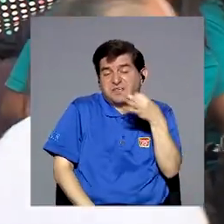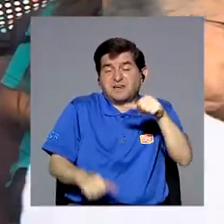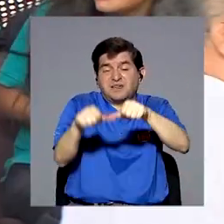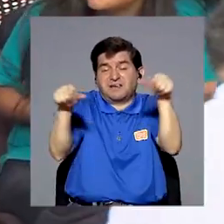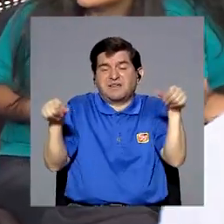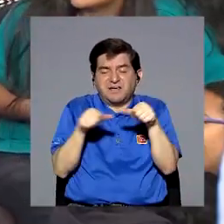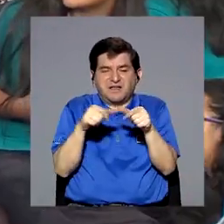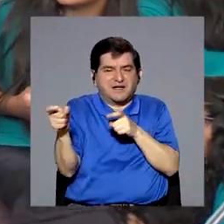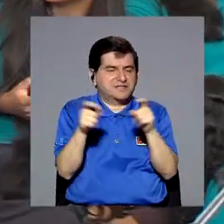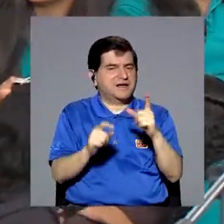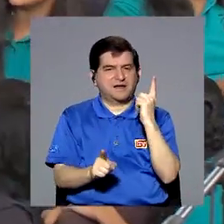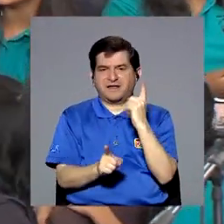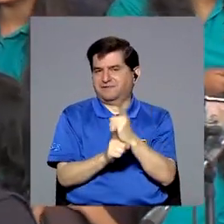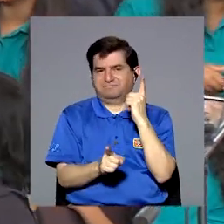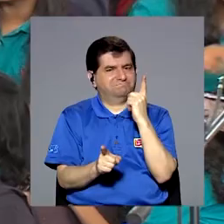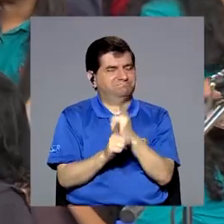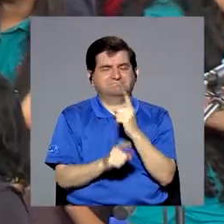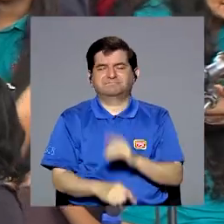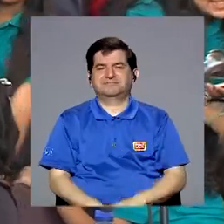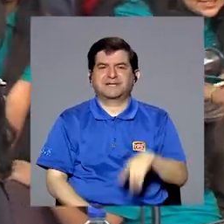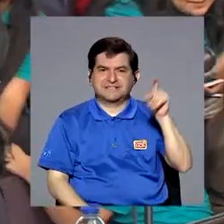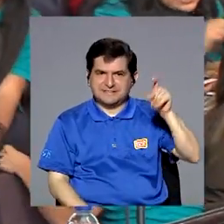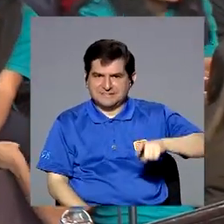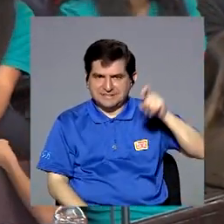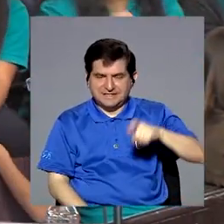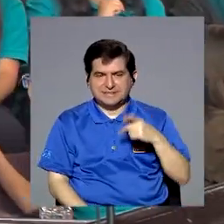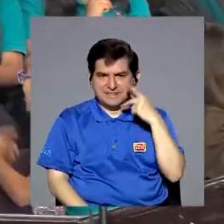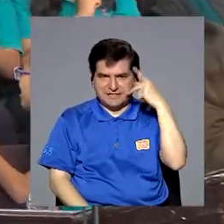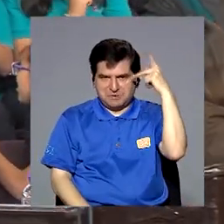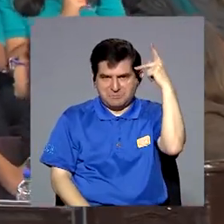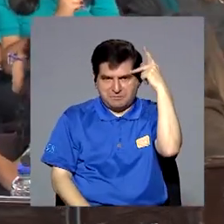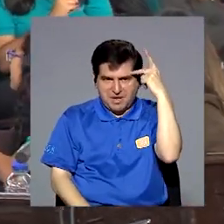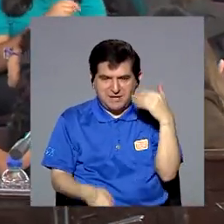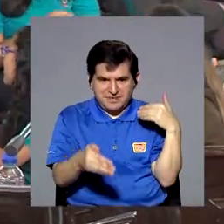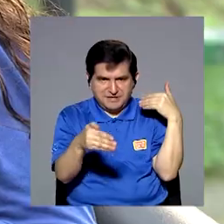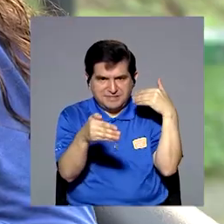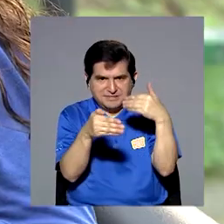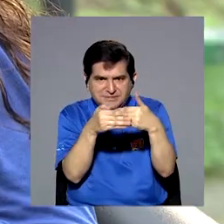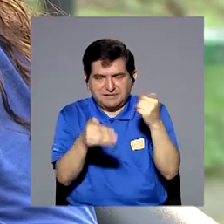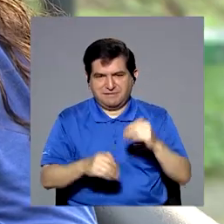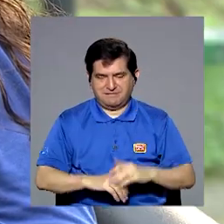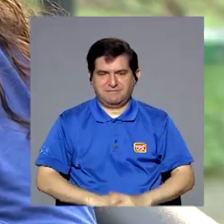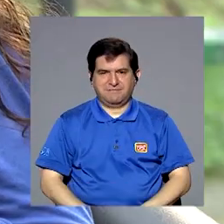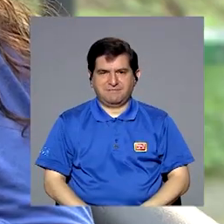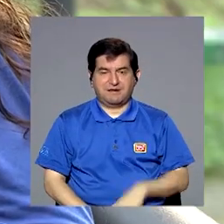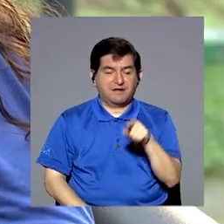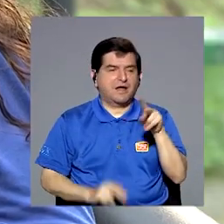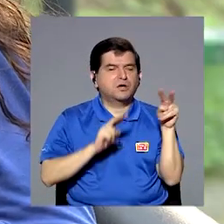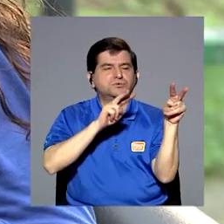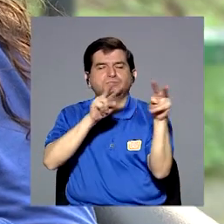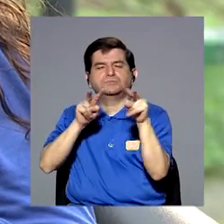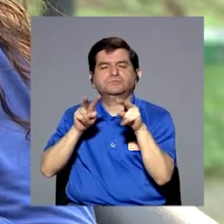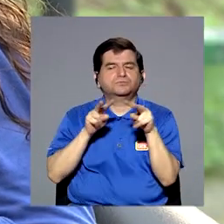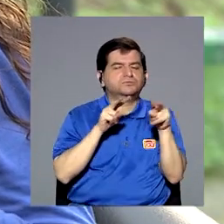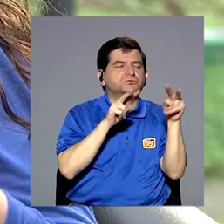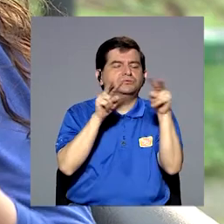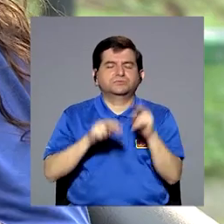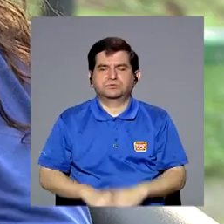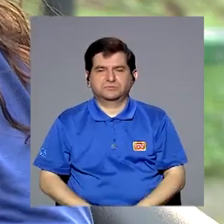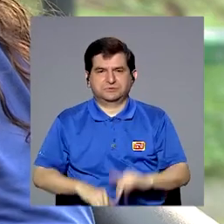de ellos, y no precisamente. Para eso es necesario que los padres estén cerca, que estén vigilantes, presentes. Que